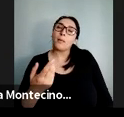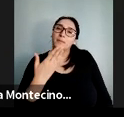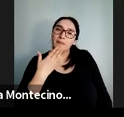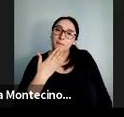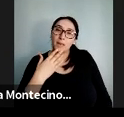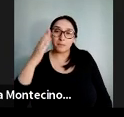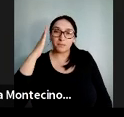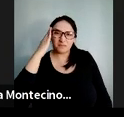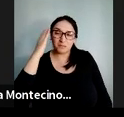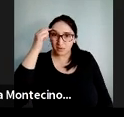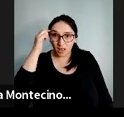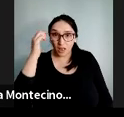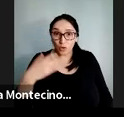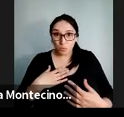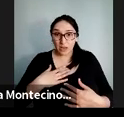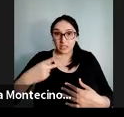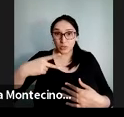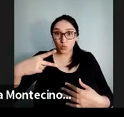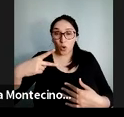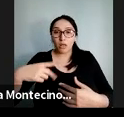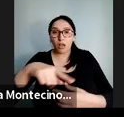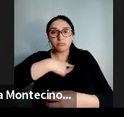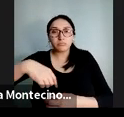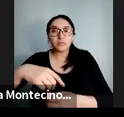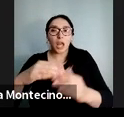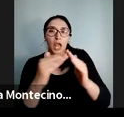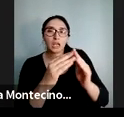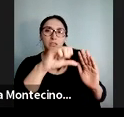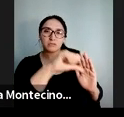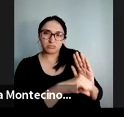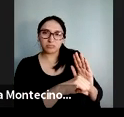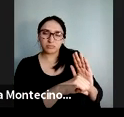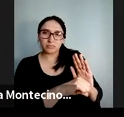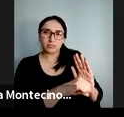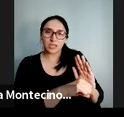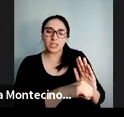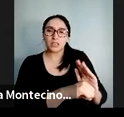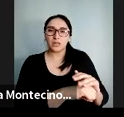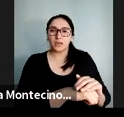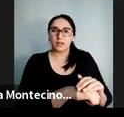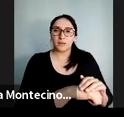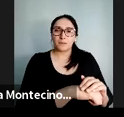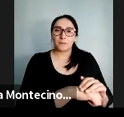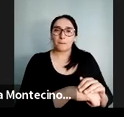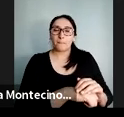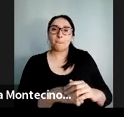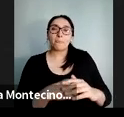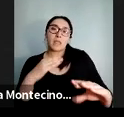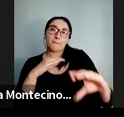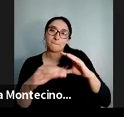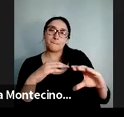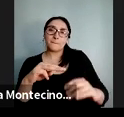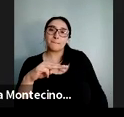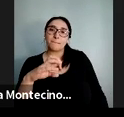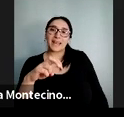cómo estamos viviendo nuestra sexualidad en este periodo de confinamiento. ¿Estamos utilizando la mensajería para intercambiar a lo mejor